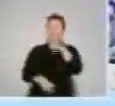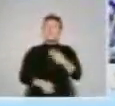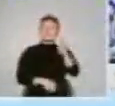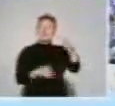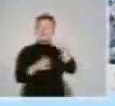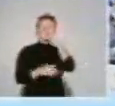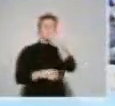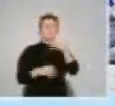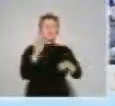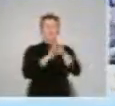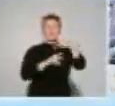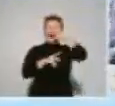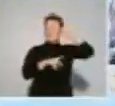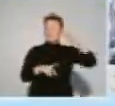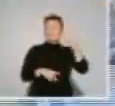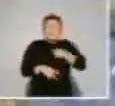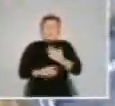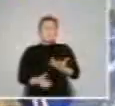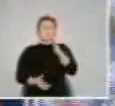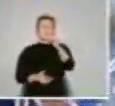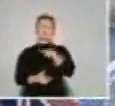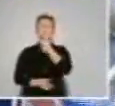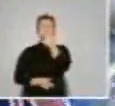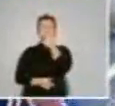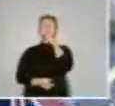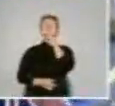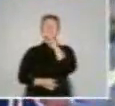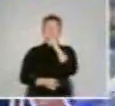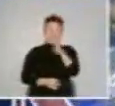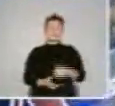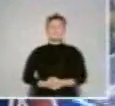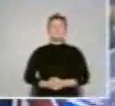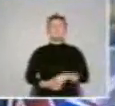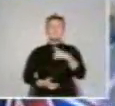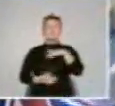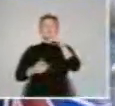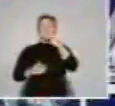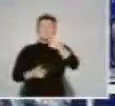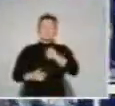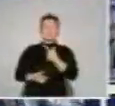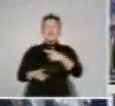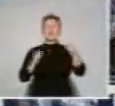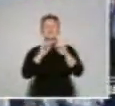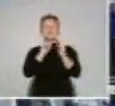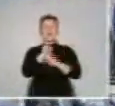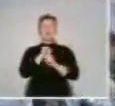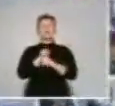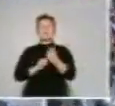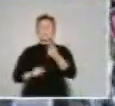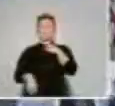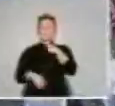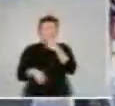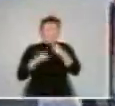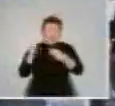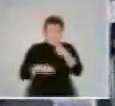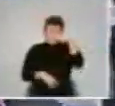con el drag queen. Y encima hablo inglés, yes. Las costillas con papas se comen en Tomazón.